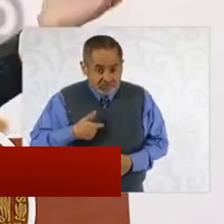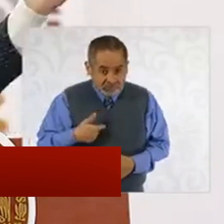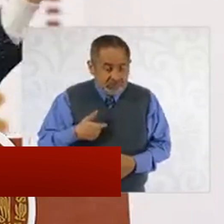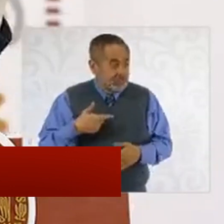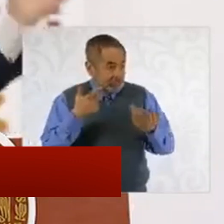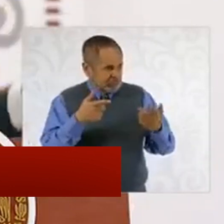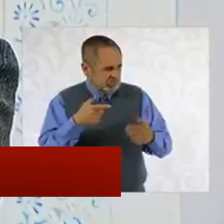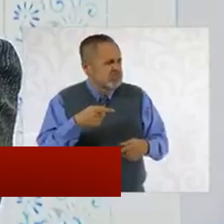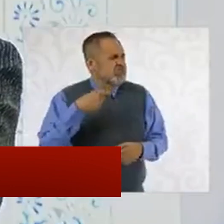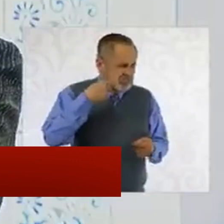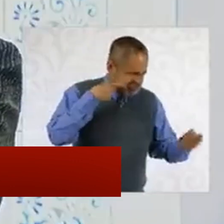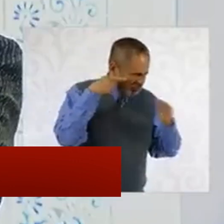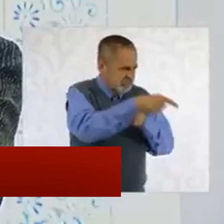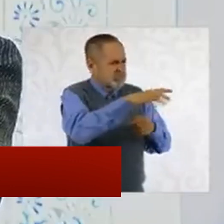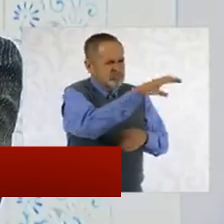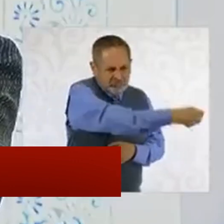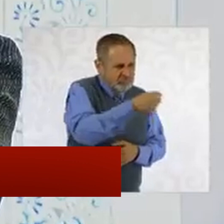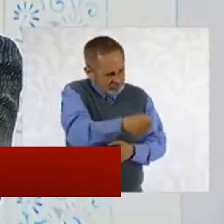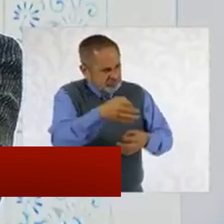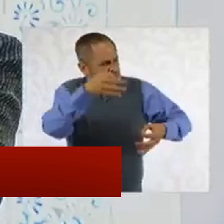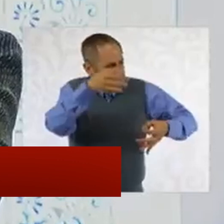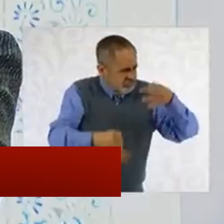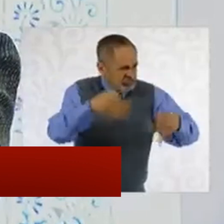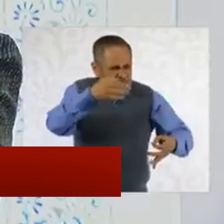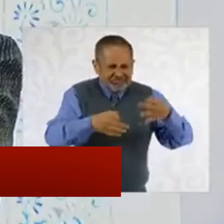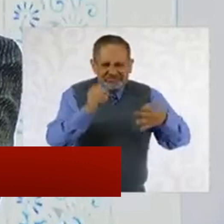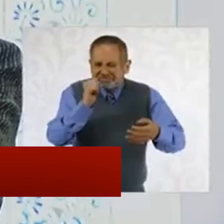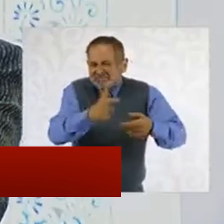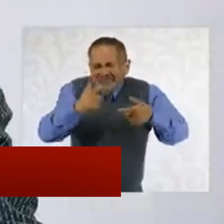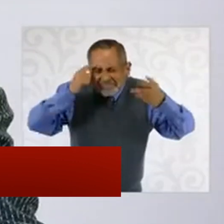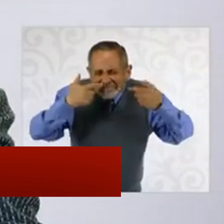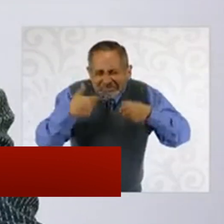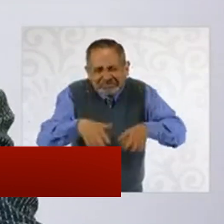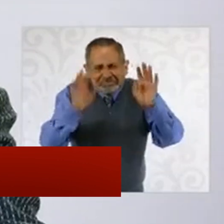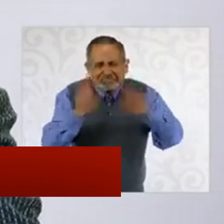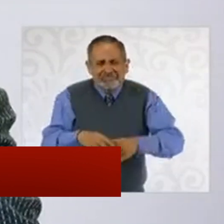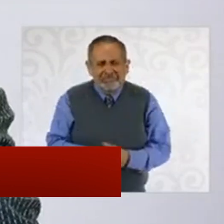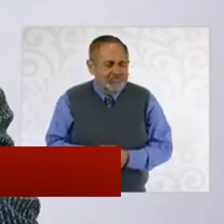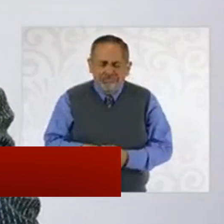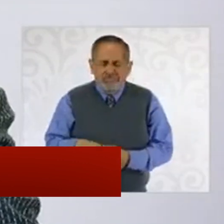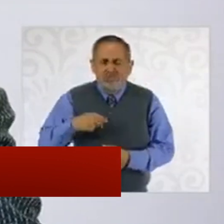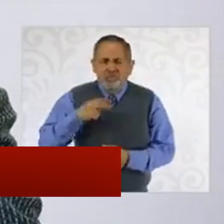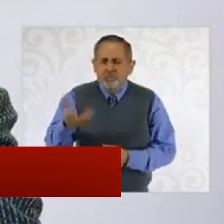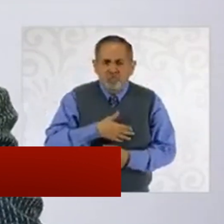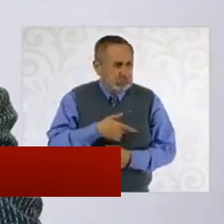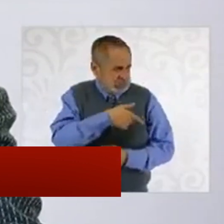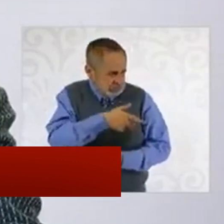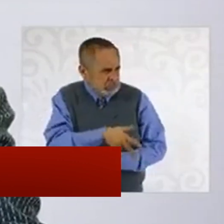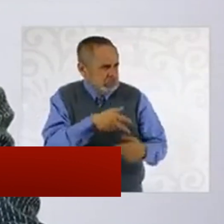los lleve a juicio político a los ministros, a las ministras, algo así? No lo vamos a hacer.